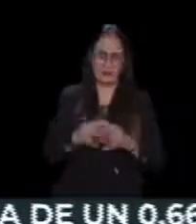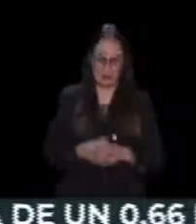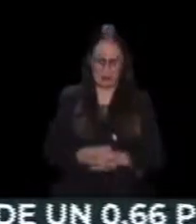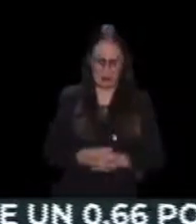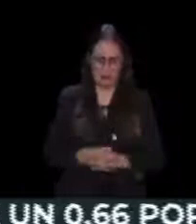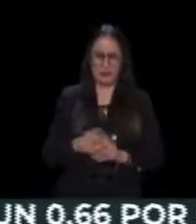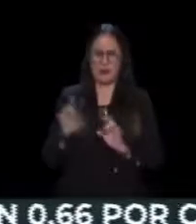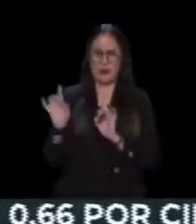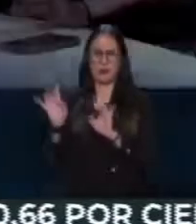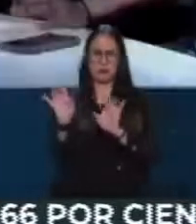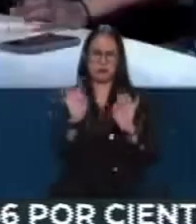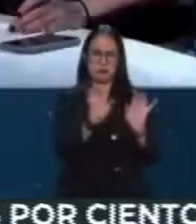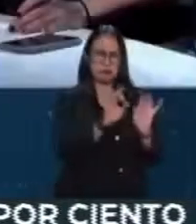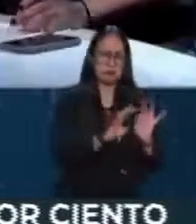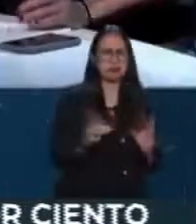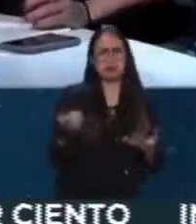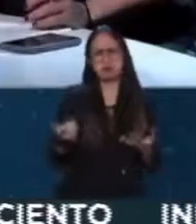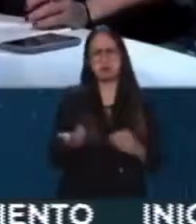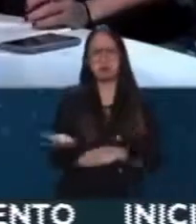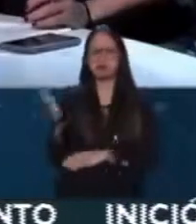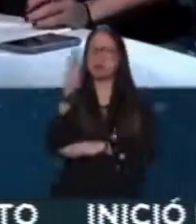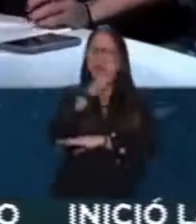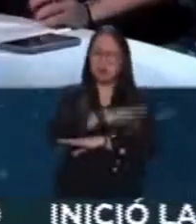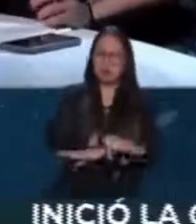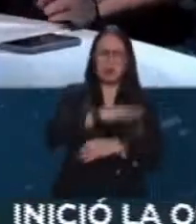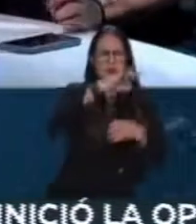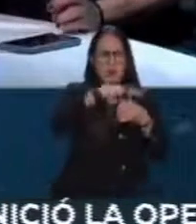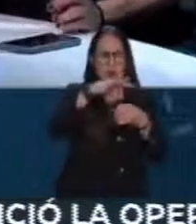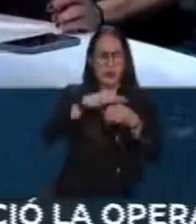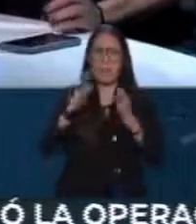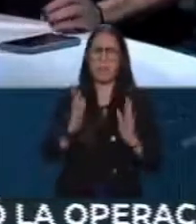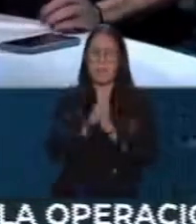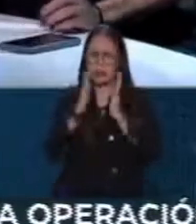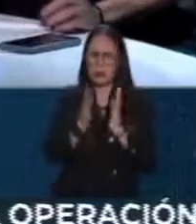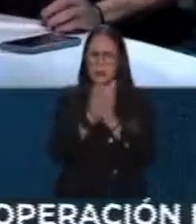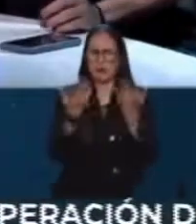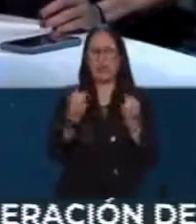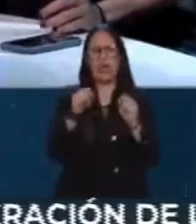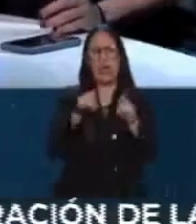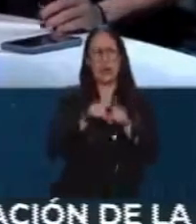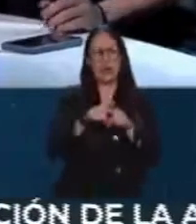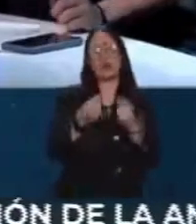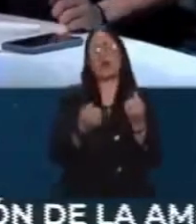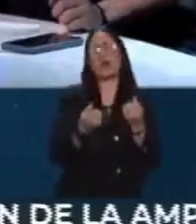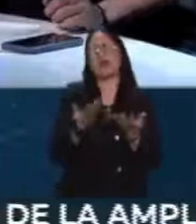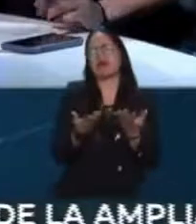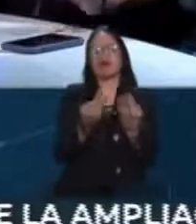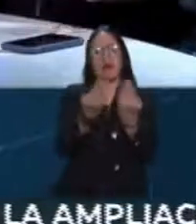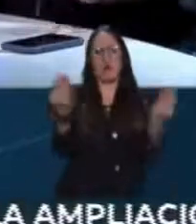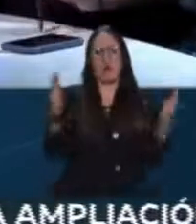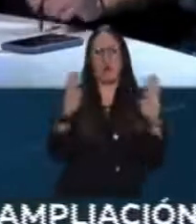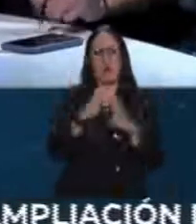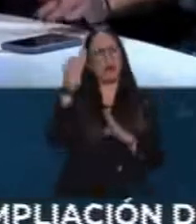pues incidencias, la jornada electoral, mucha participación. Algunas casillas tardaron en abrir, pero abrieron la gran